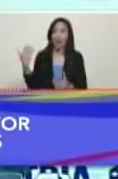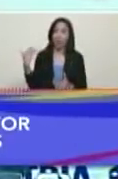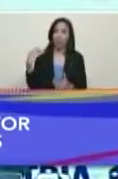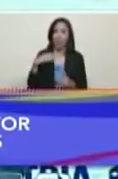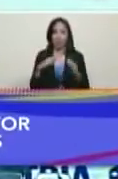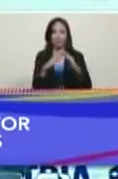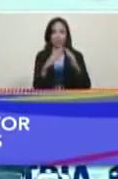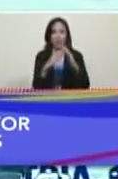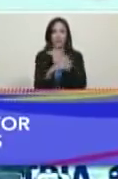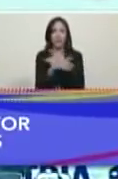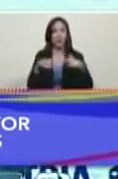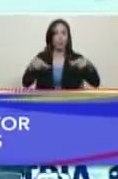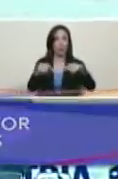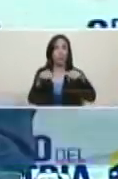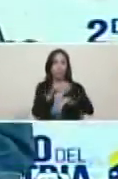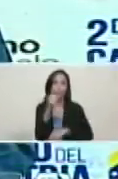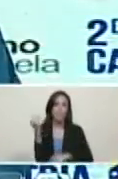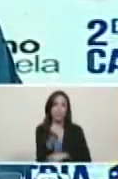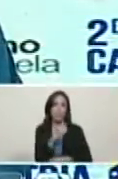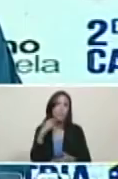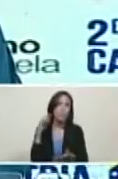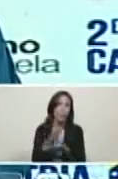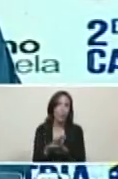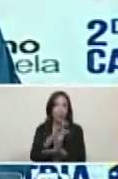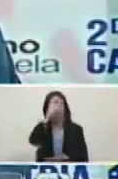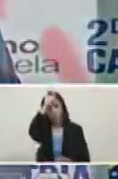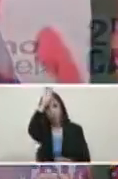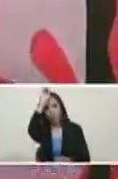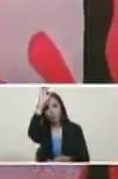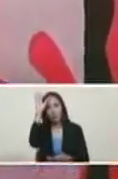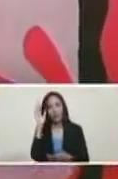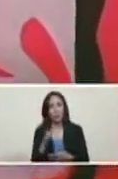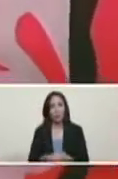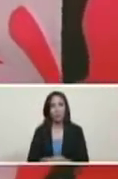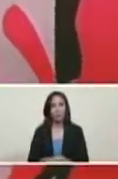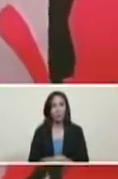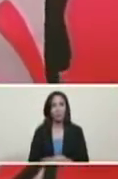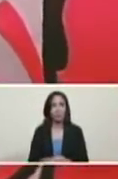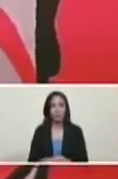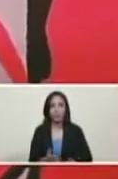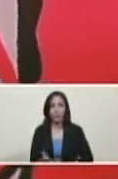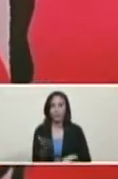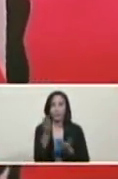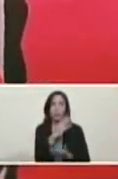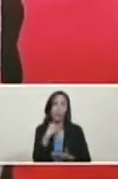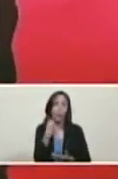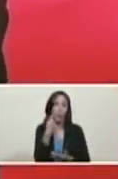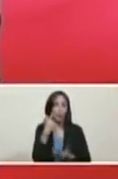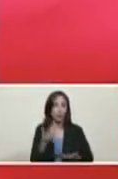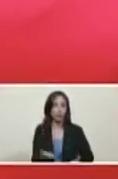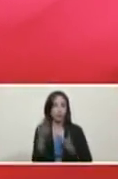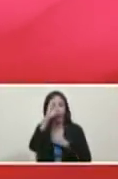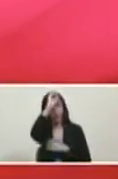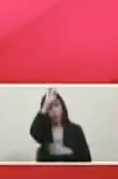la residencia donde fue asesinado nuestro mártir, el joven, siempre joven, Robert